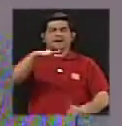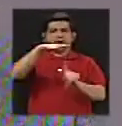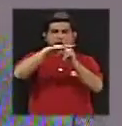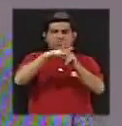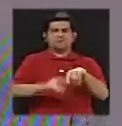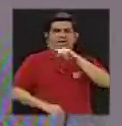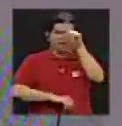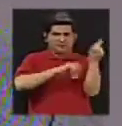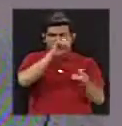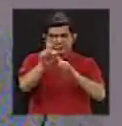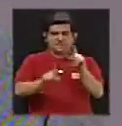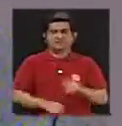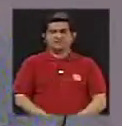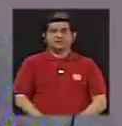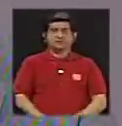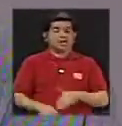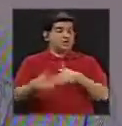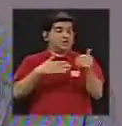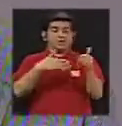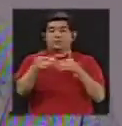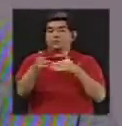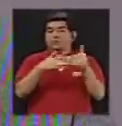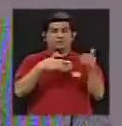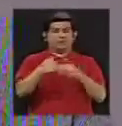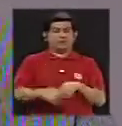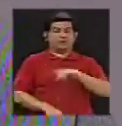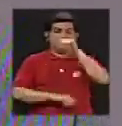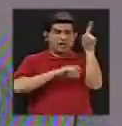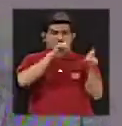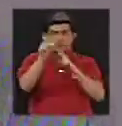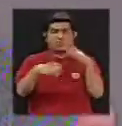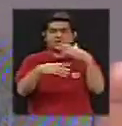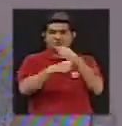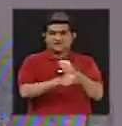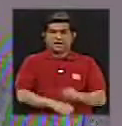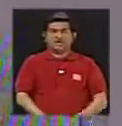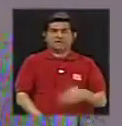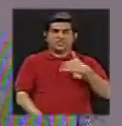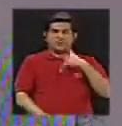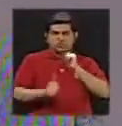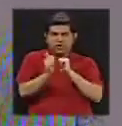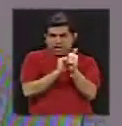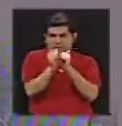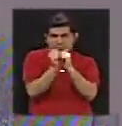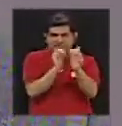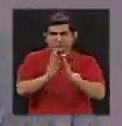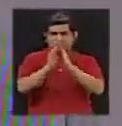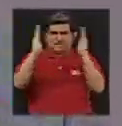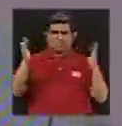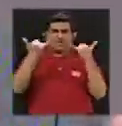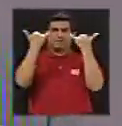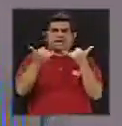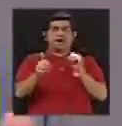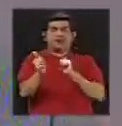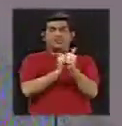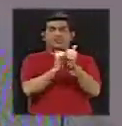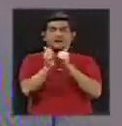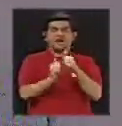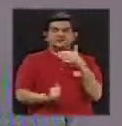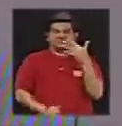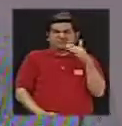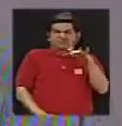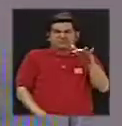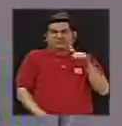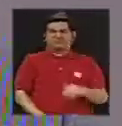en la encuesta, aún cuando esta encuesta estaba hecha cuando había competición abierta. Ahora es una competición media rara,